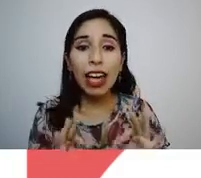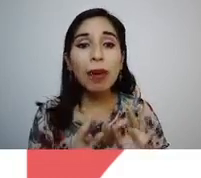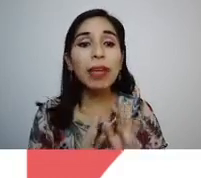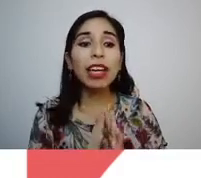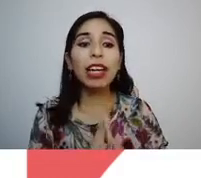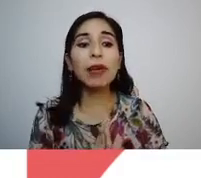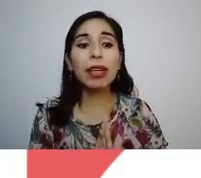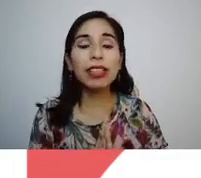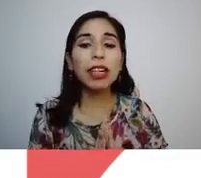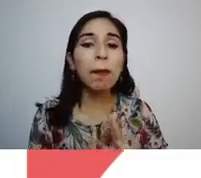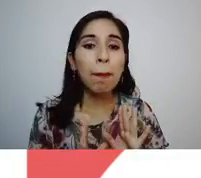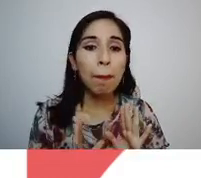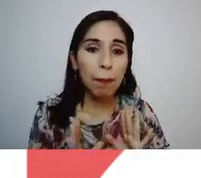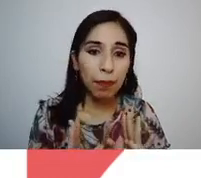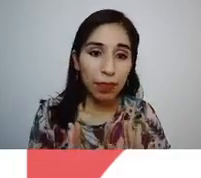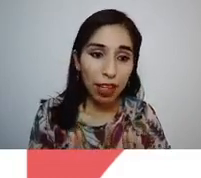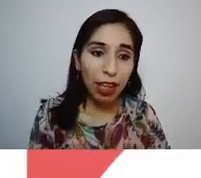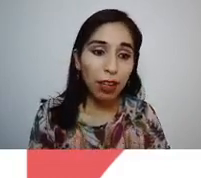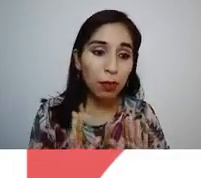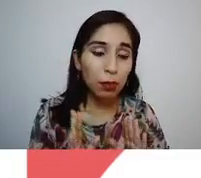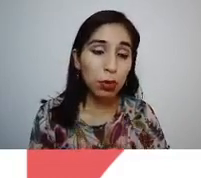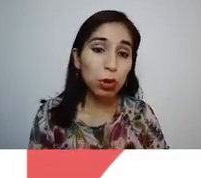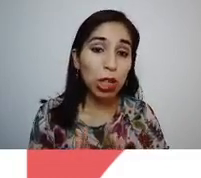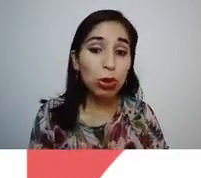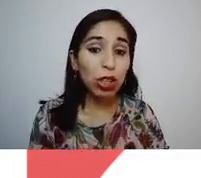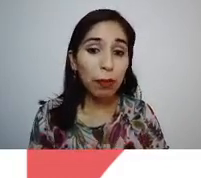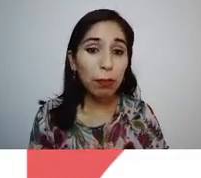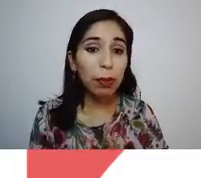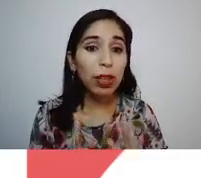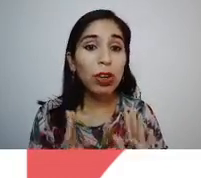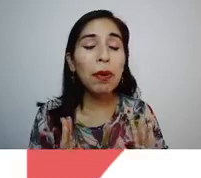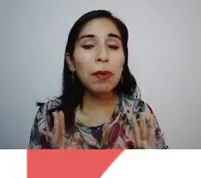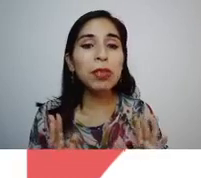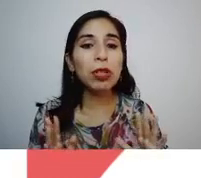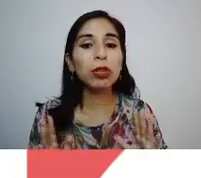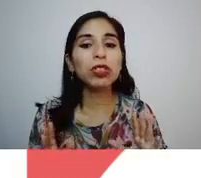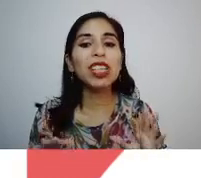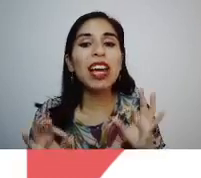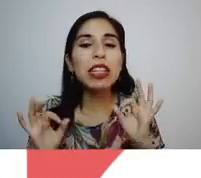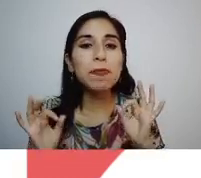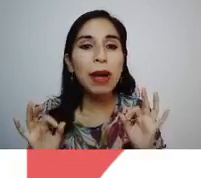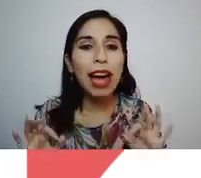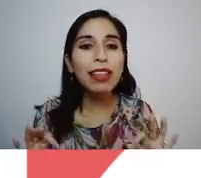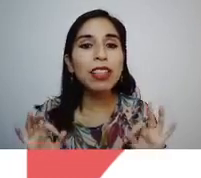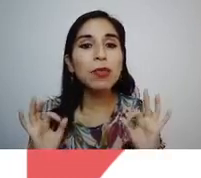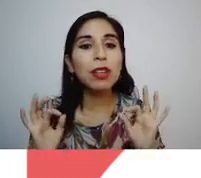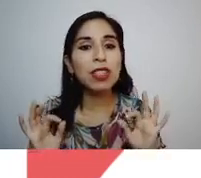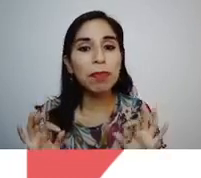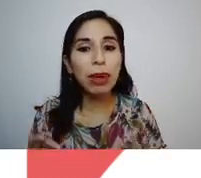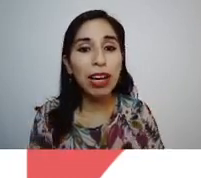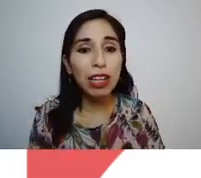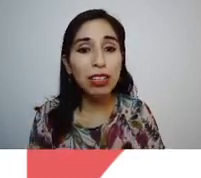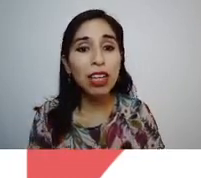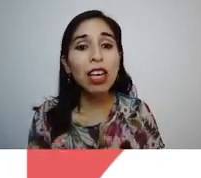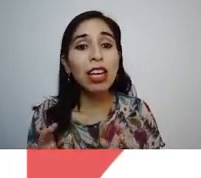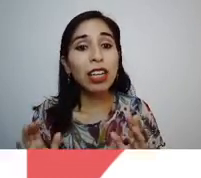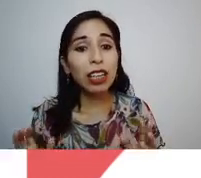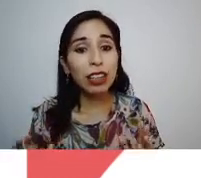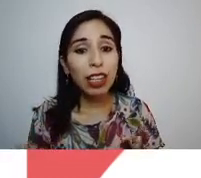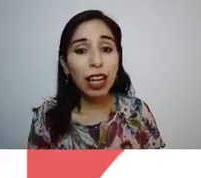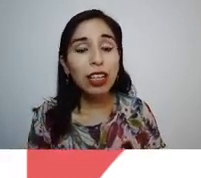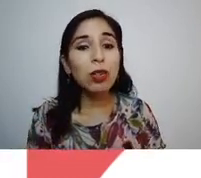créanme que les va a ser de mucha ayuda porque ahora vamos a conocer las partes principales